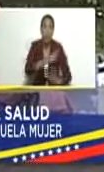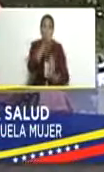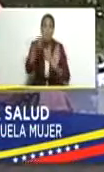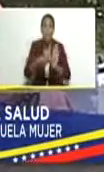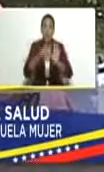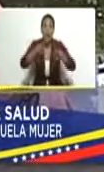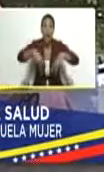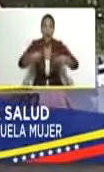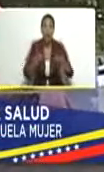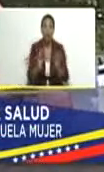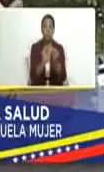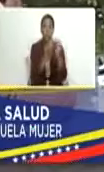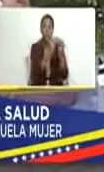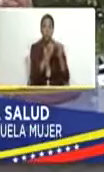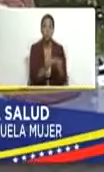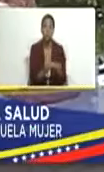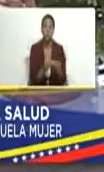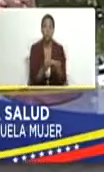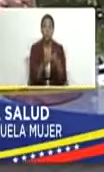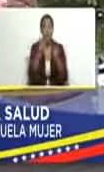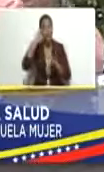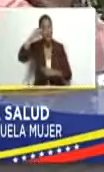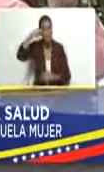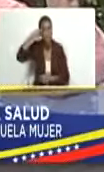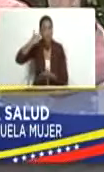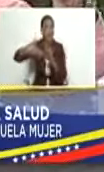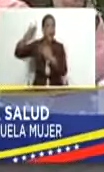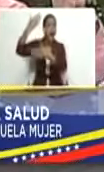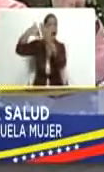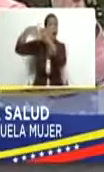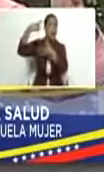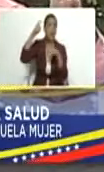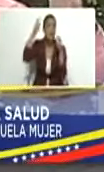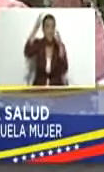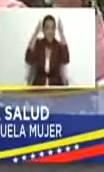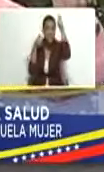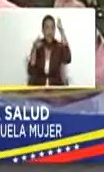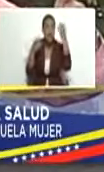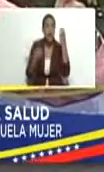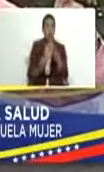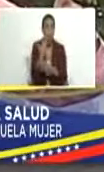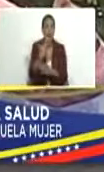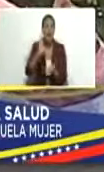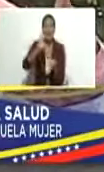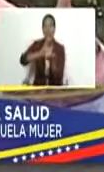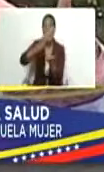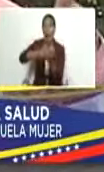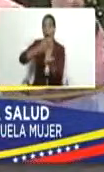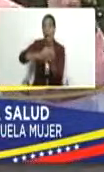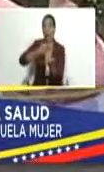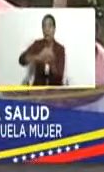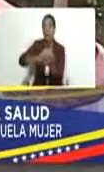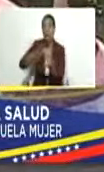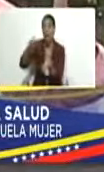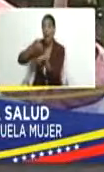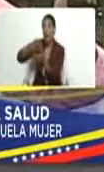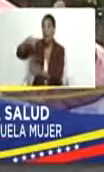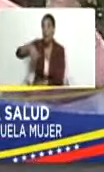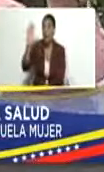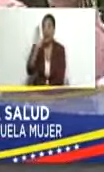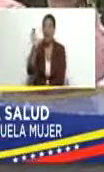totalmente reestructurado este legado hermoso del comandante Chávez aquí en Catia, en